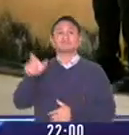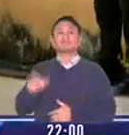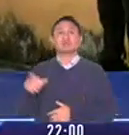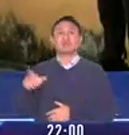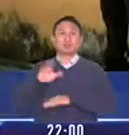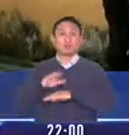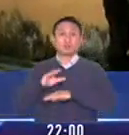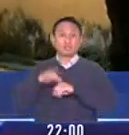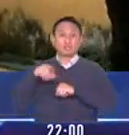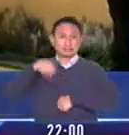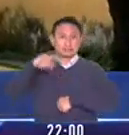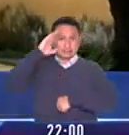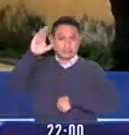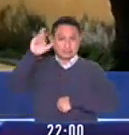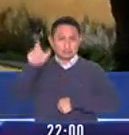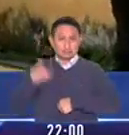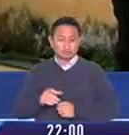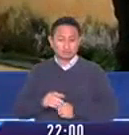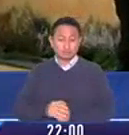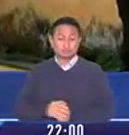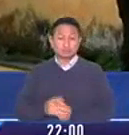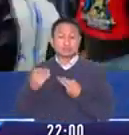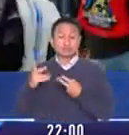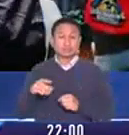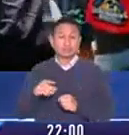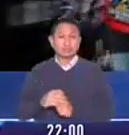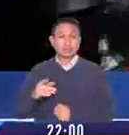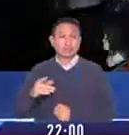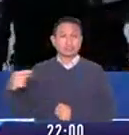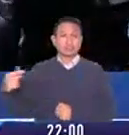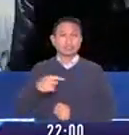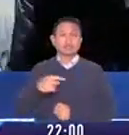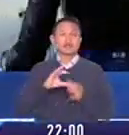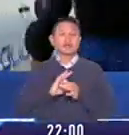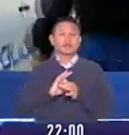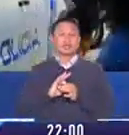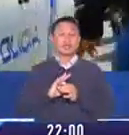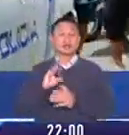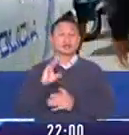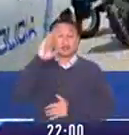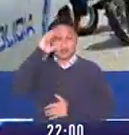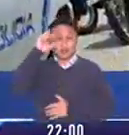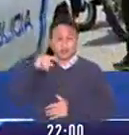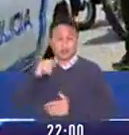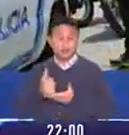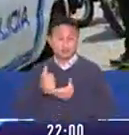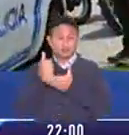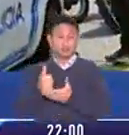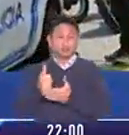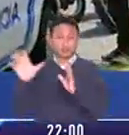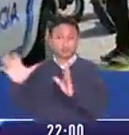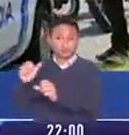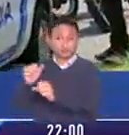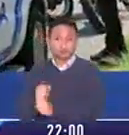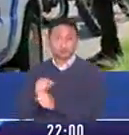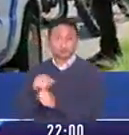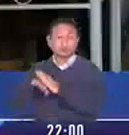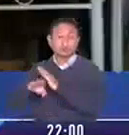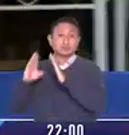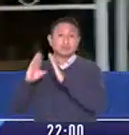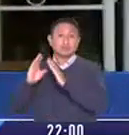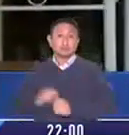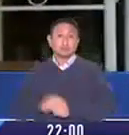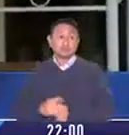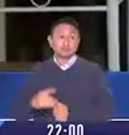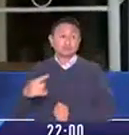un servidor policial, quien también estaba herido. Compañeros de la misma institución tuvieron que interceder, entrar a la casa, para